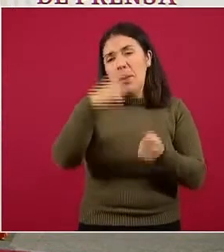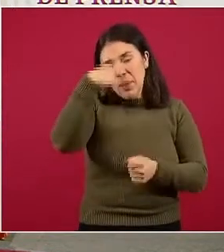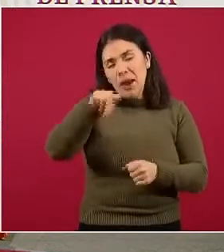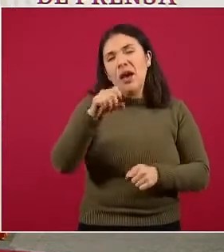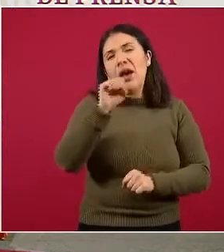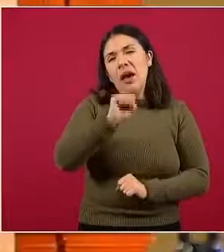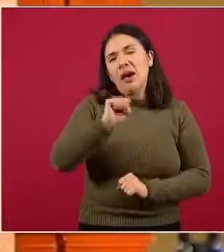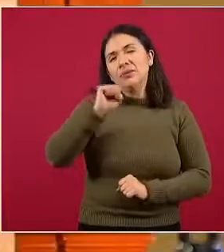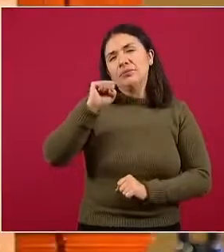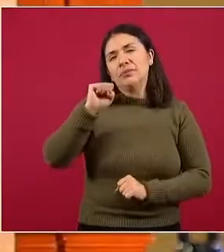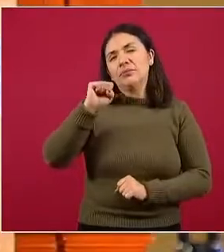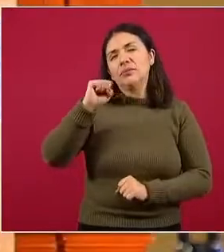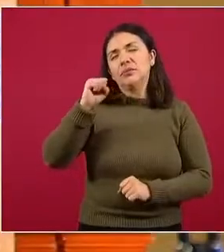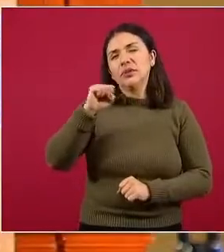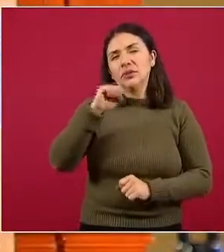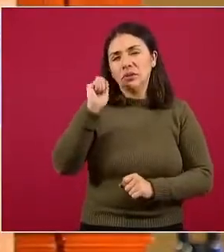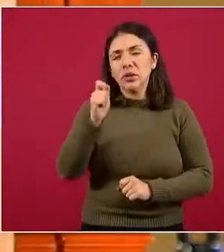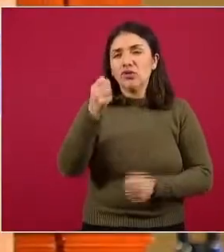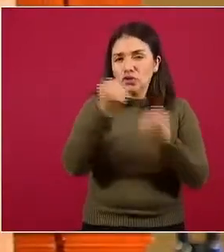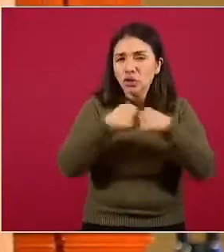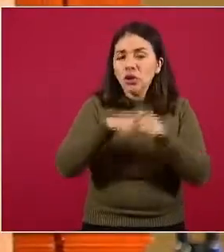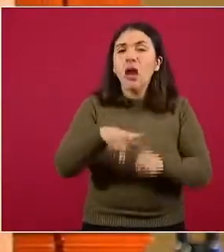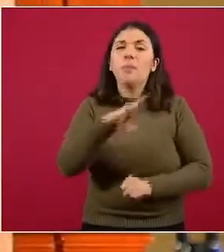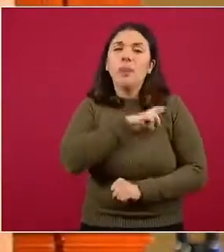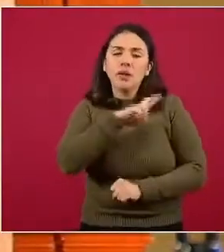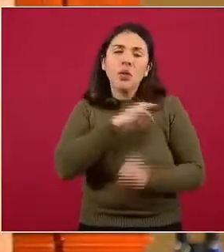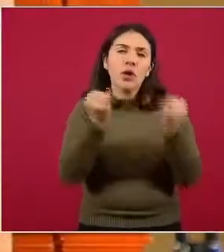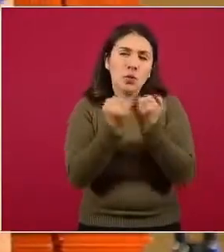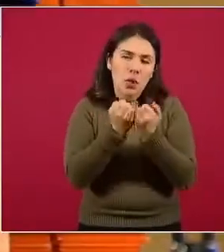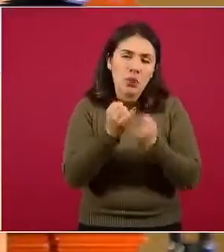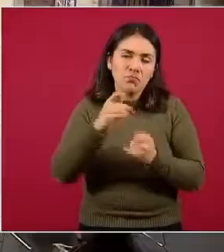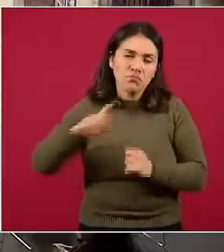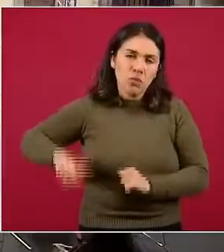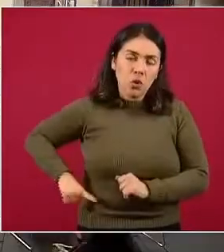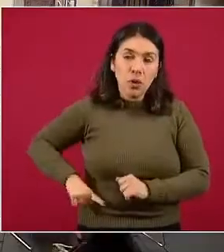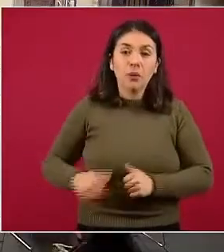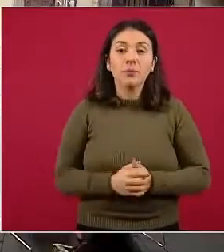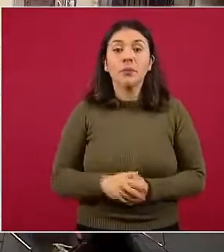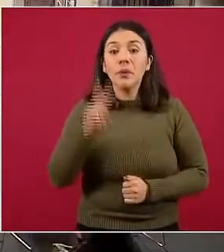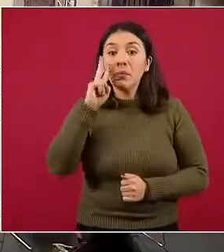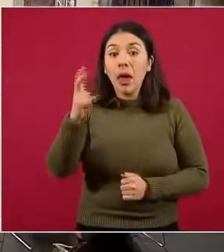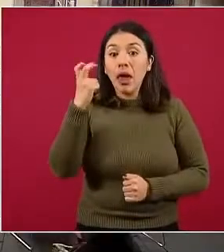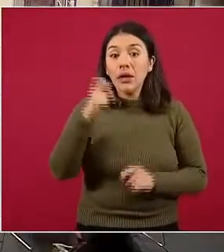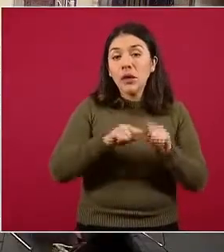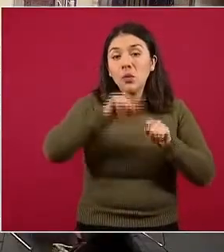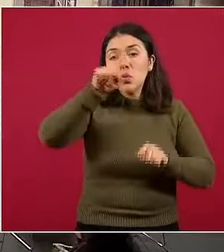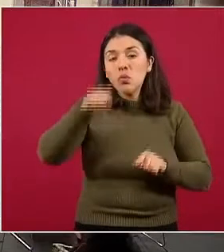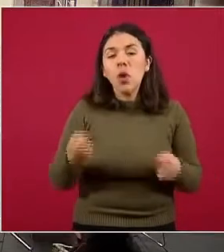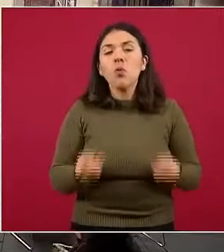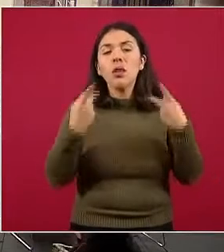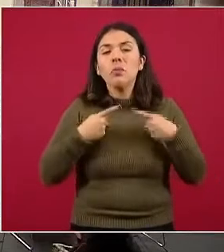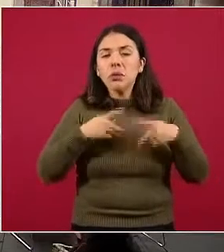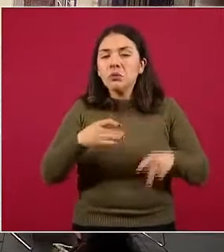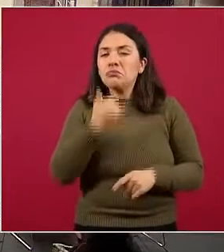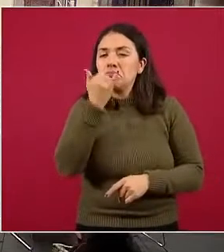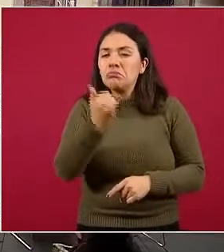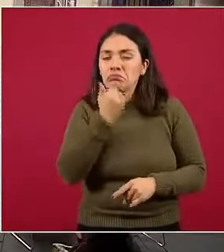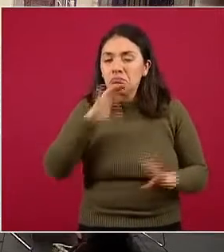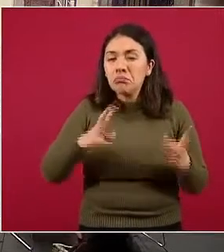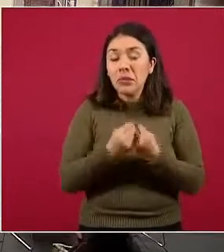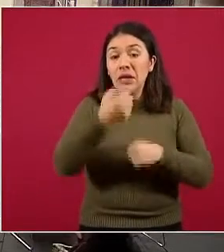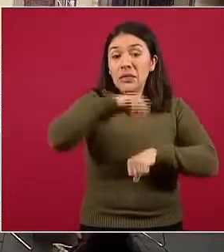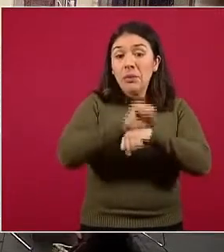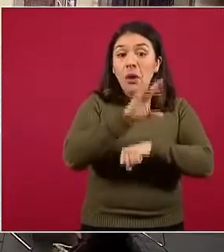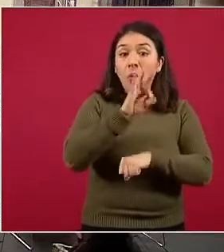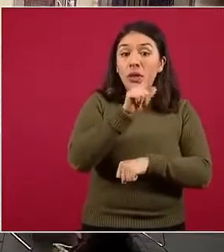de Salud Público, Social y Privado. Tenemos esta curva de casos estimados en donde de la semana 47